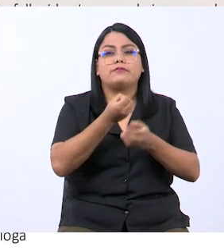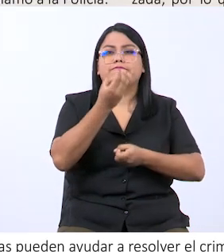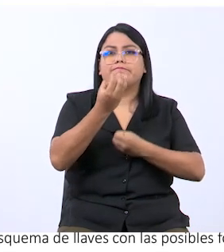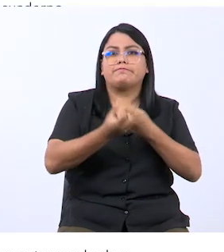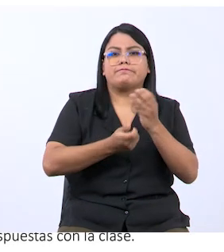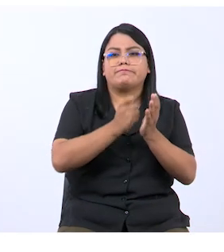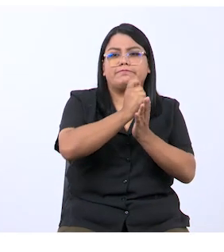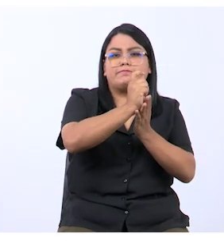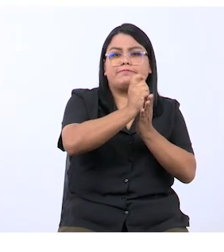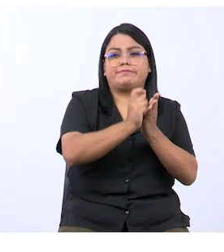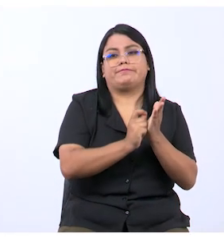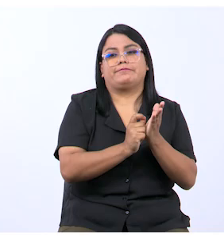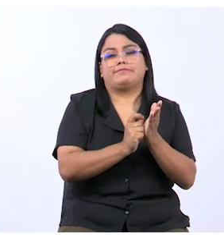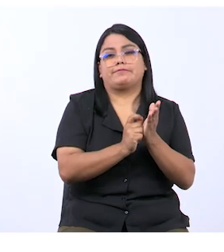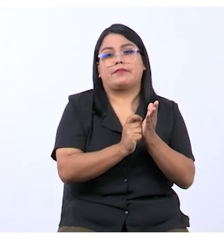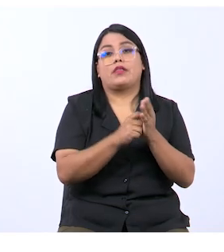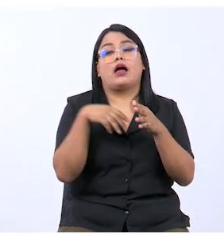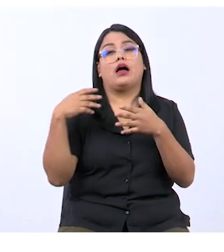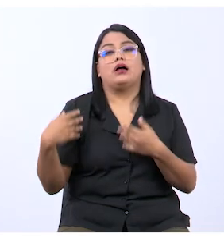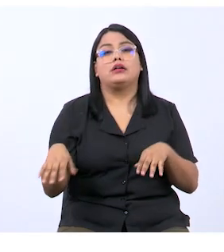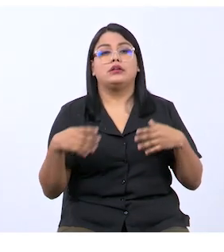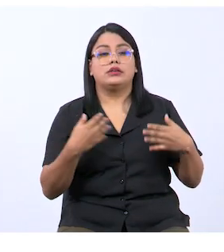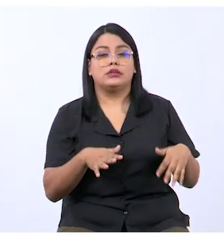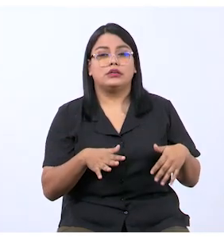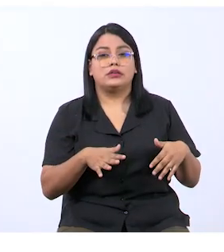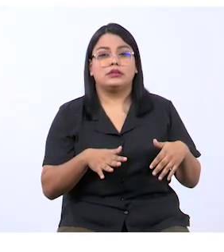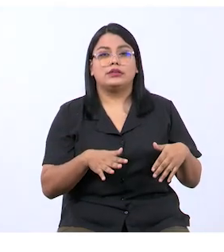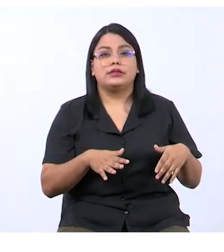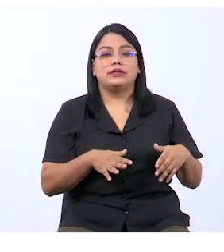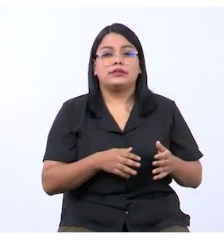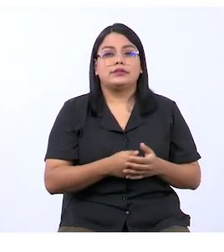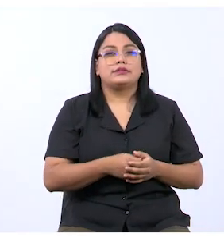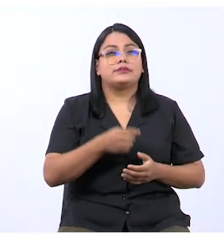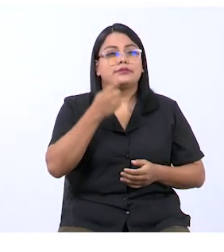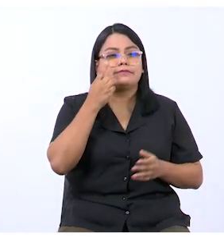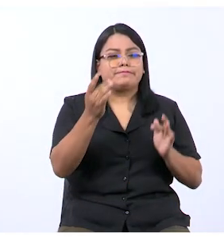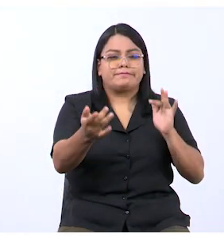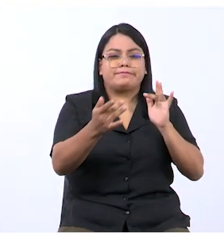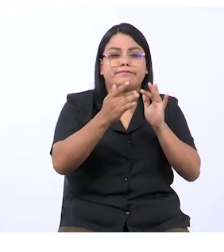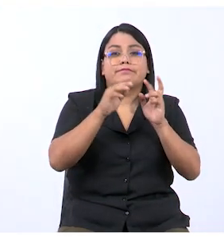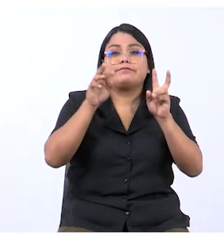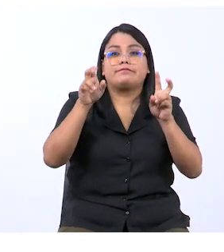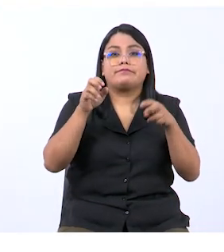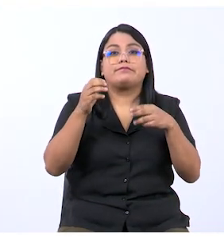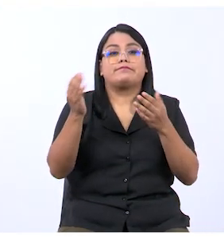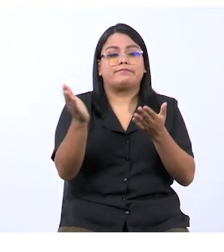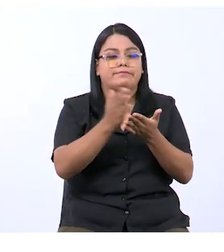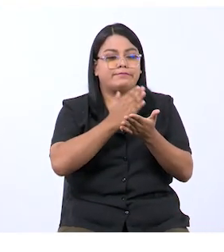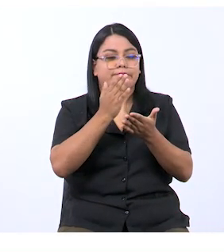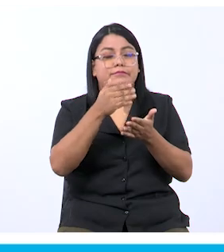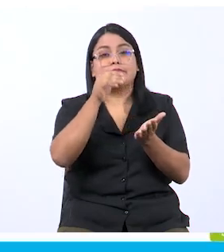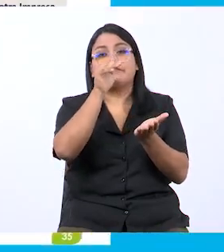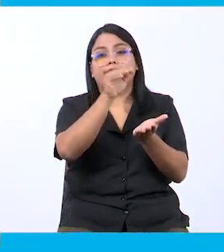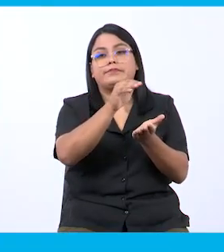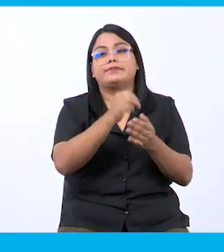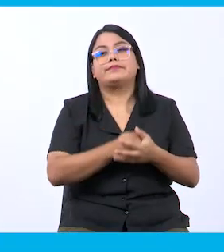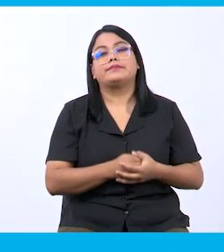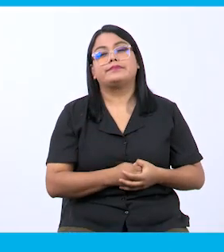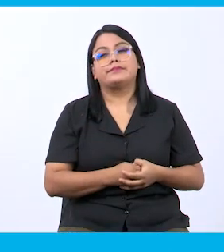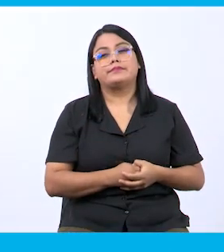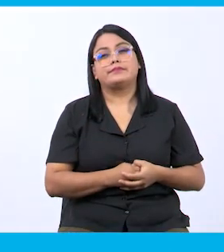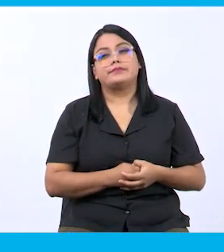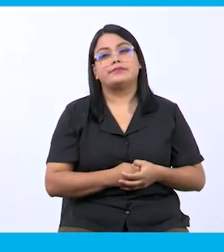la expresión escrita. Estas actividades están en correspondencia con los contenidos que se han estudiado en la